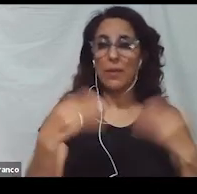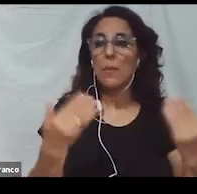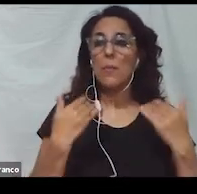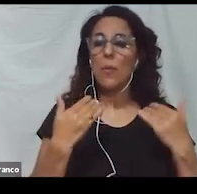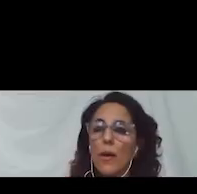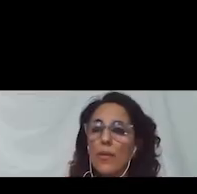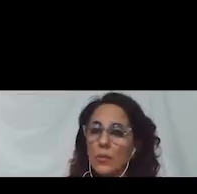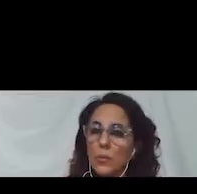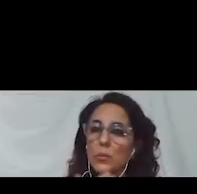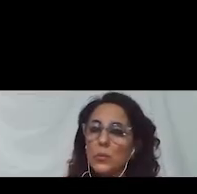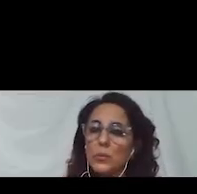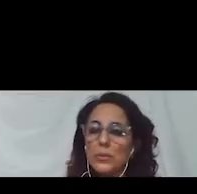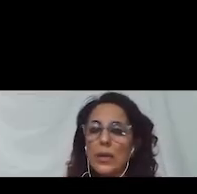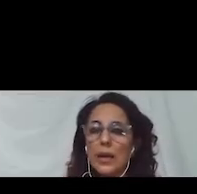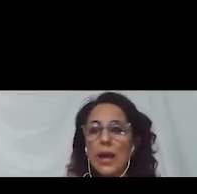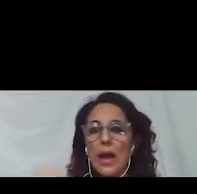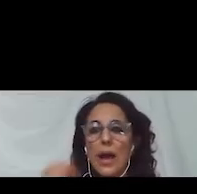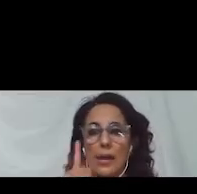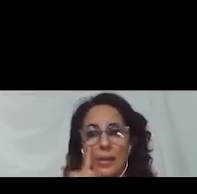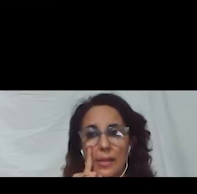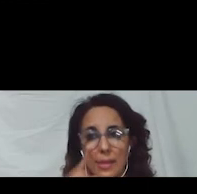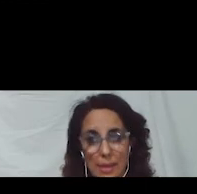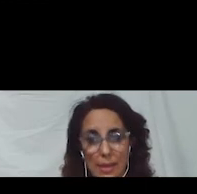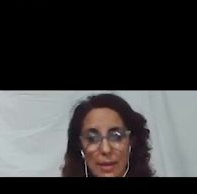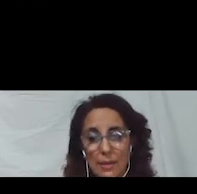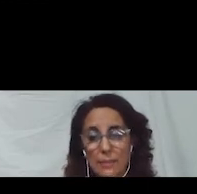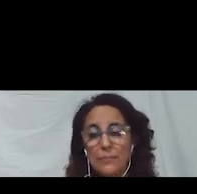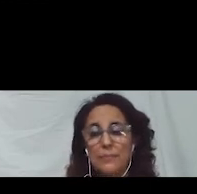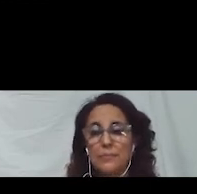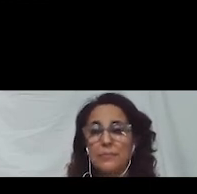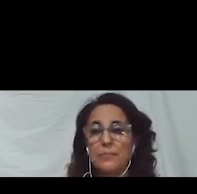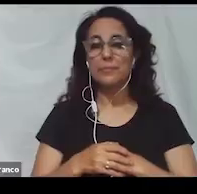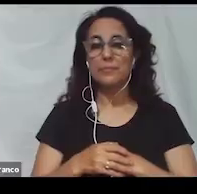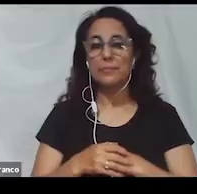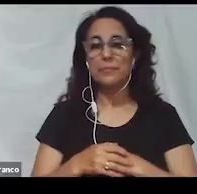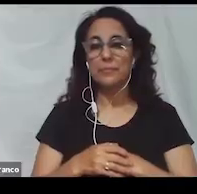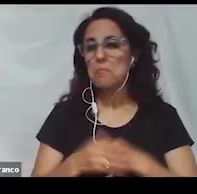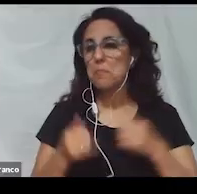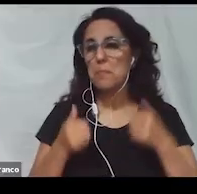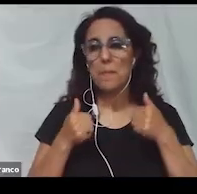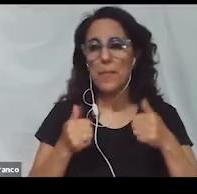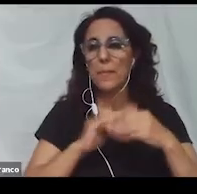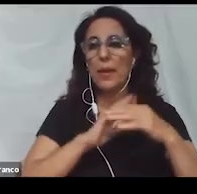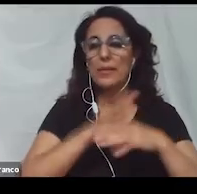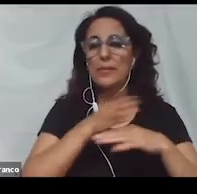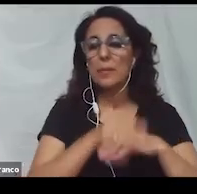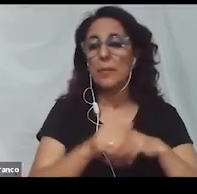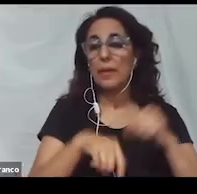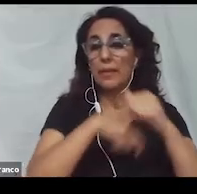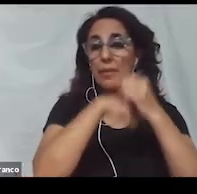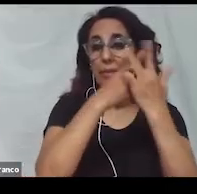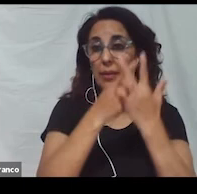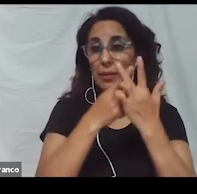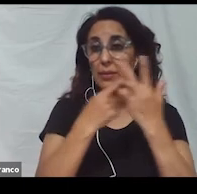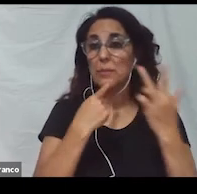puedan utilizar ARIA, también va a venir muy bien para la accesibilidad. Entonces, hay 3